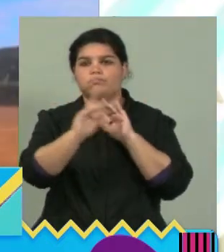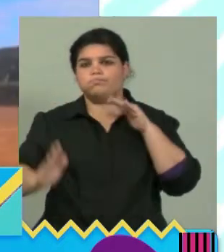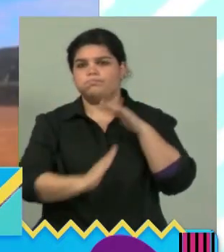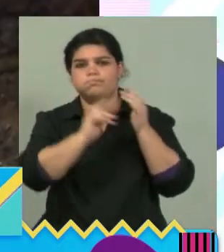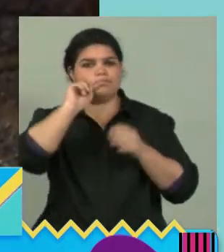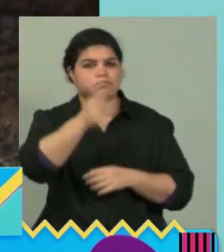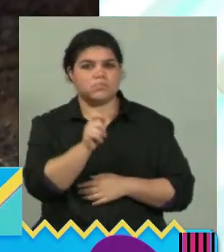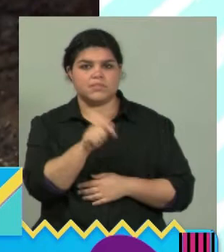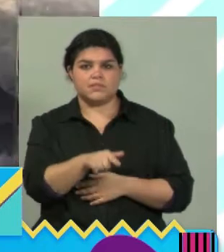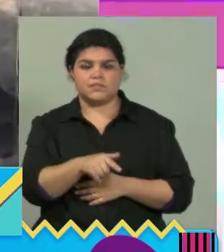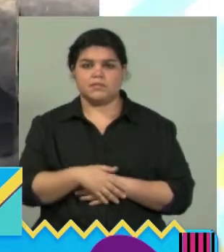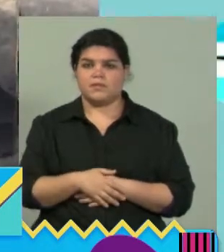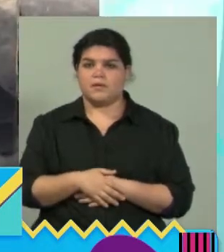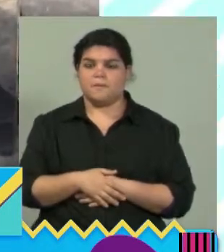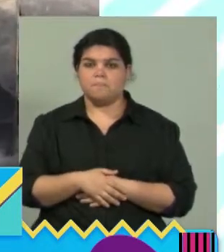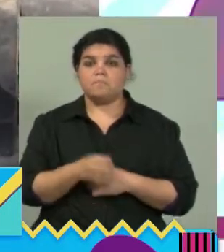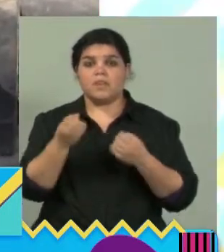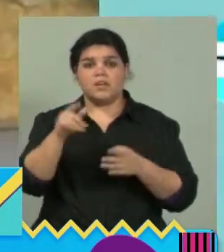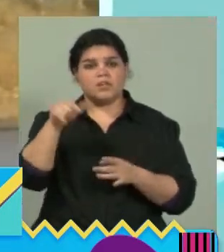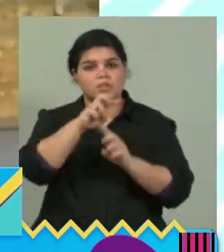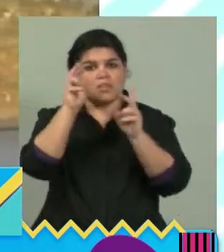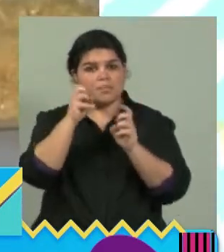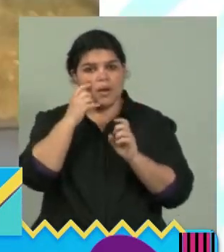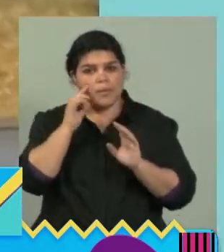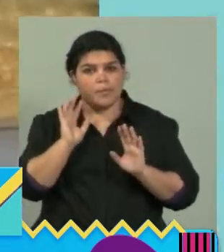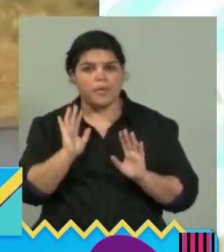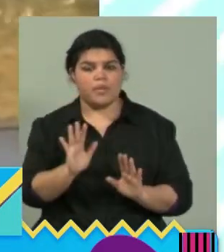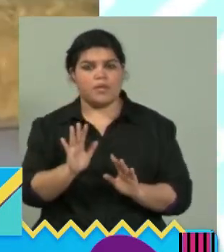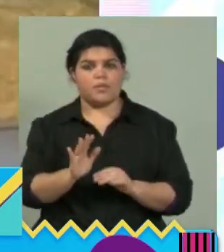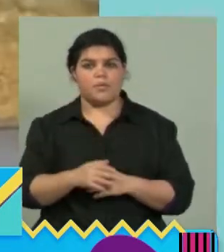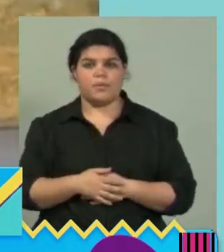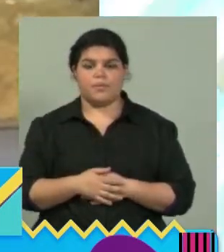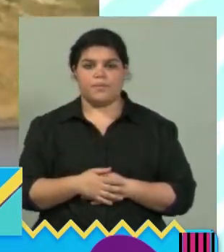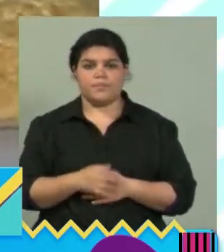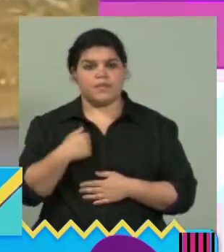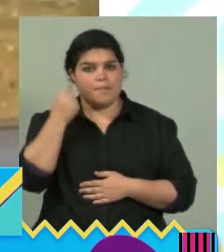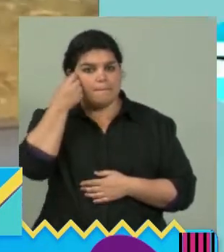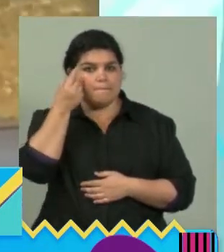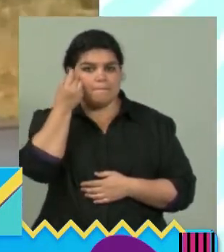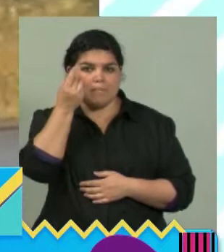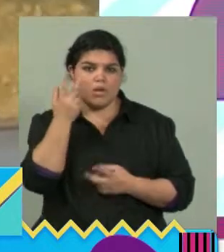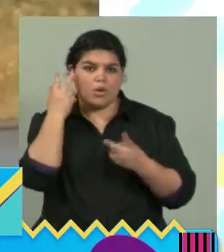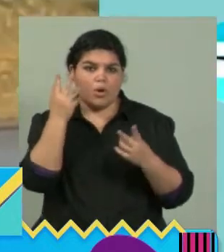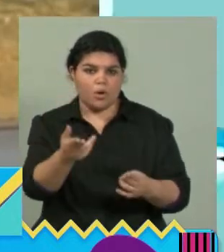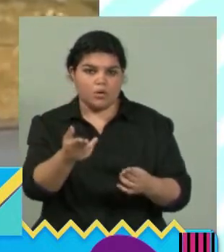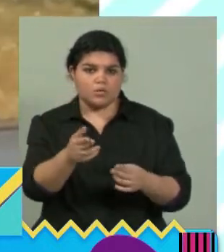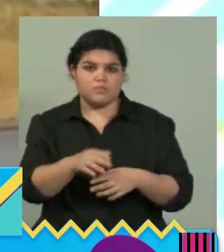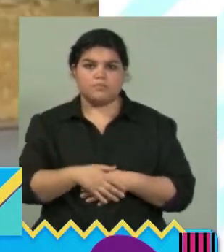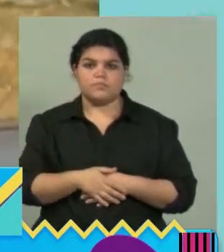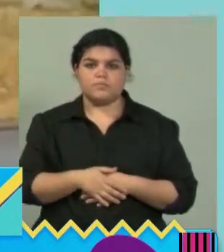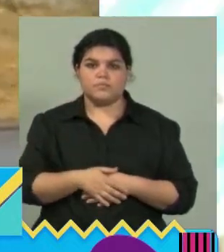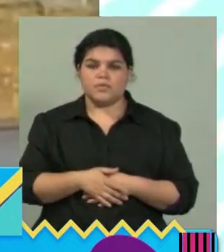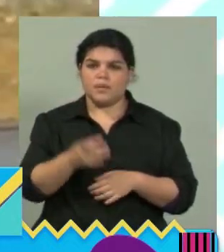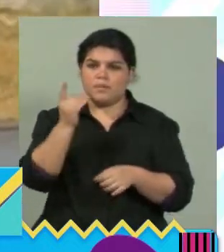Entonces, creo que hay que tratar estos temas con cuidado. Usted perdóneme que lo interrumpa, pero usted dijo en el primer